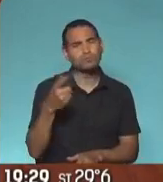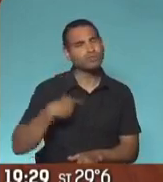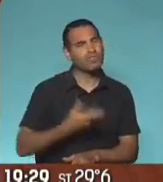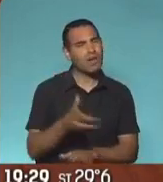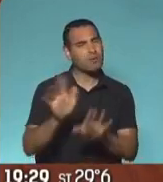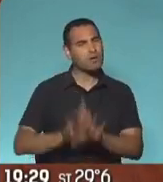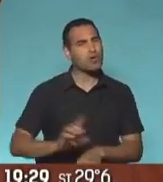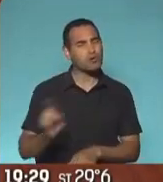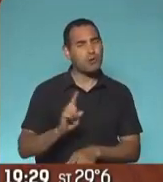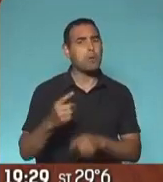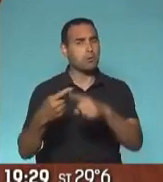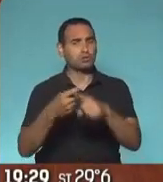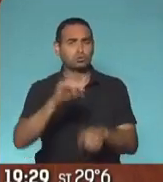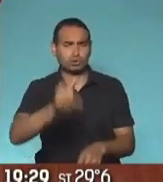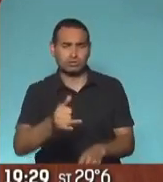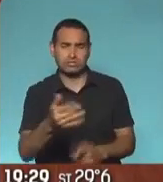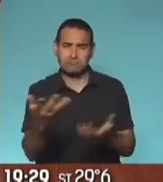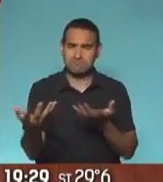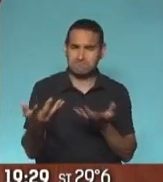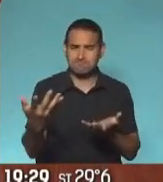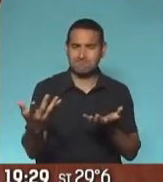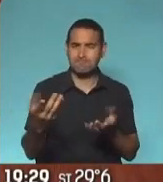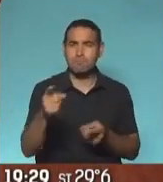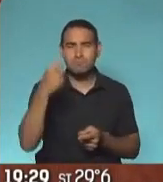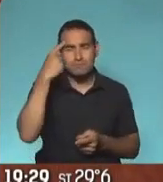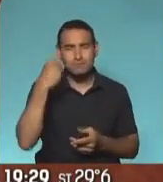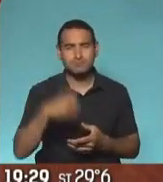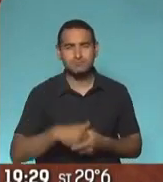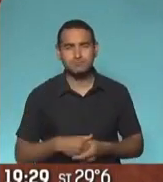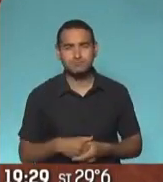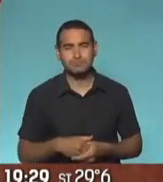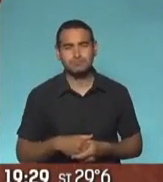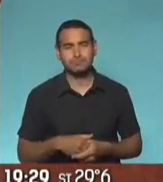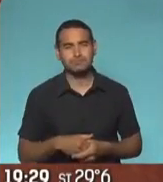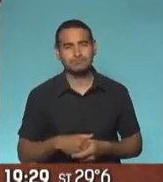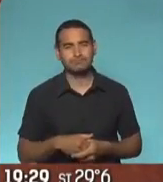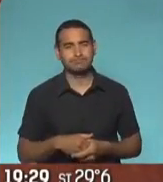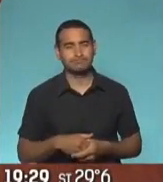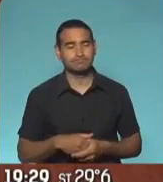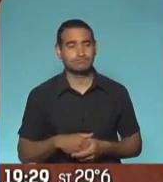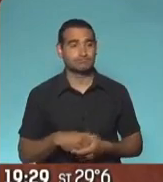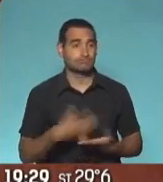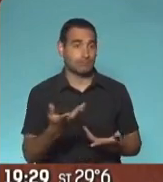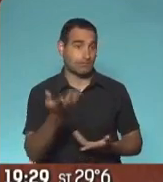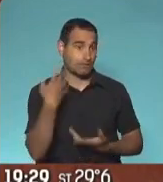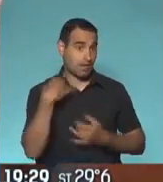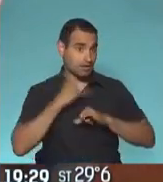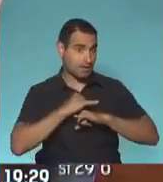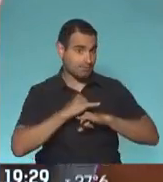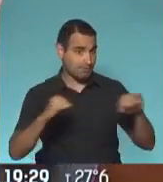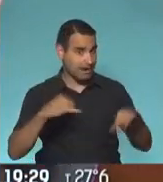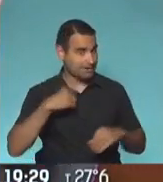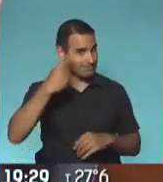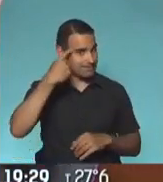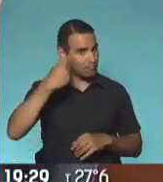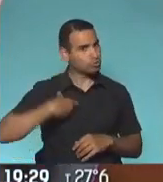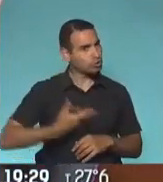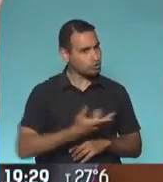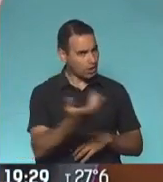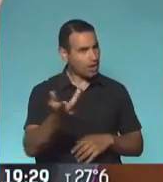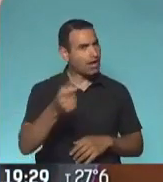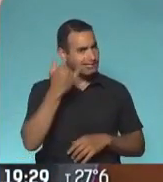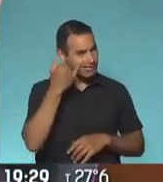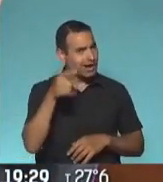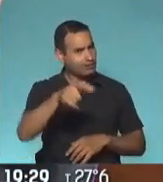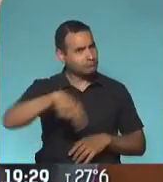sí el sistema político para tener otra discusión como hubo ya hace un año atrás? Bueno, desde la campaña creemos que la sociedad está preparada hace